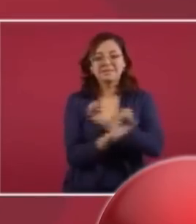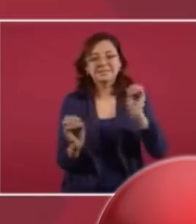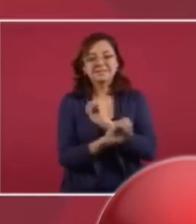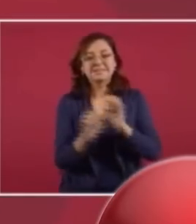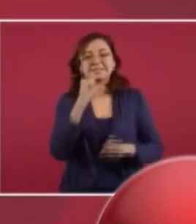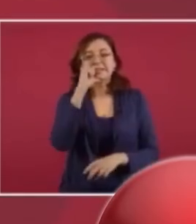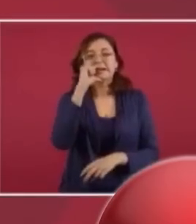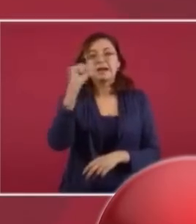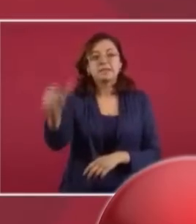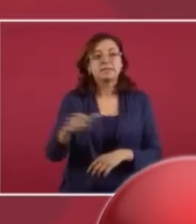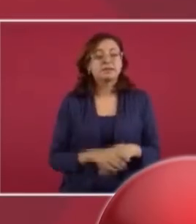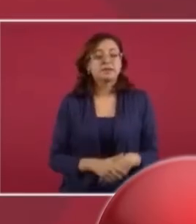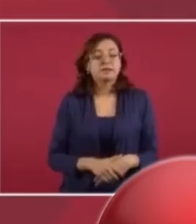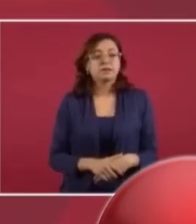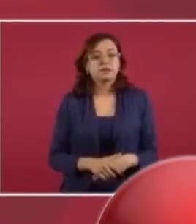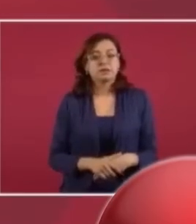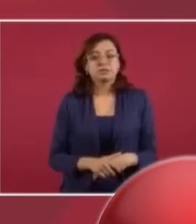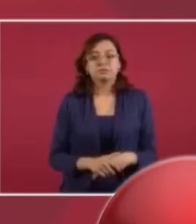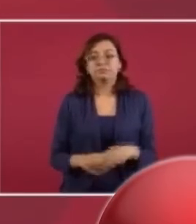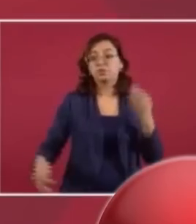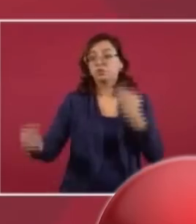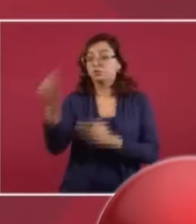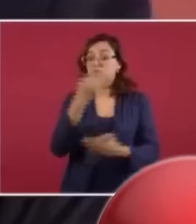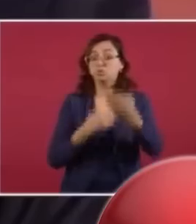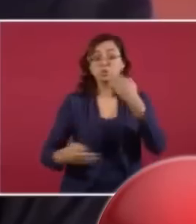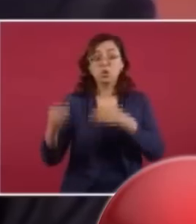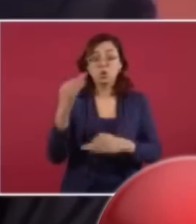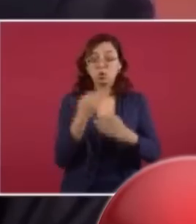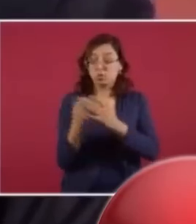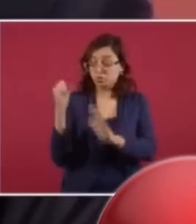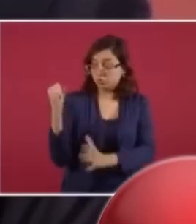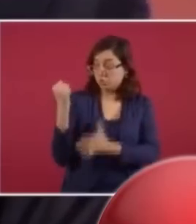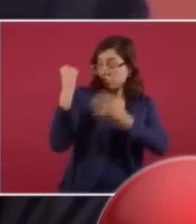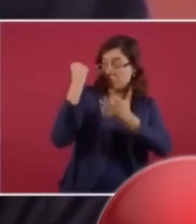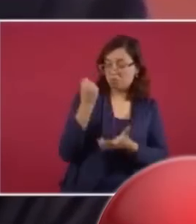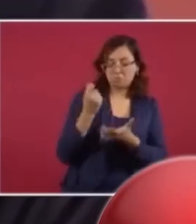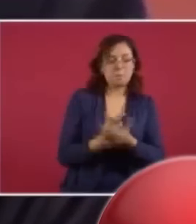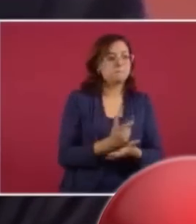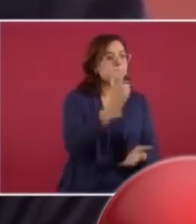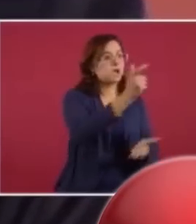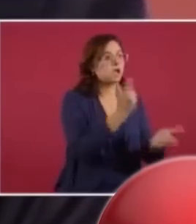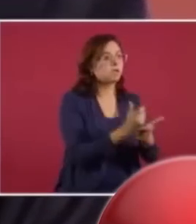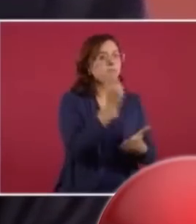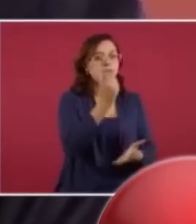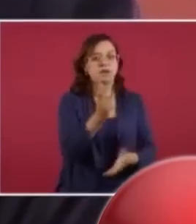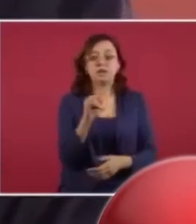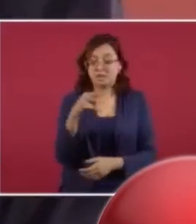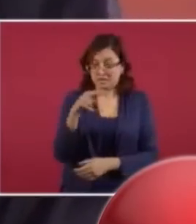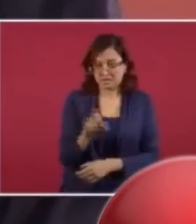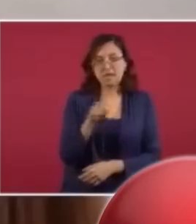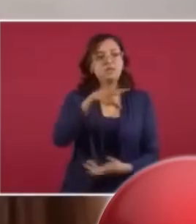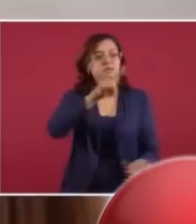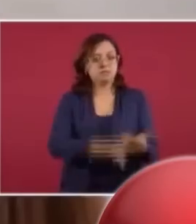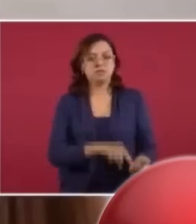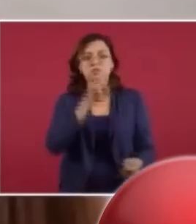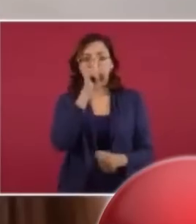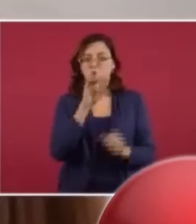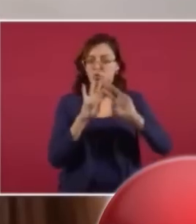todo era para pagar sueldos elevadísimos. Bueno, los consejeros del INE,